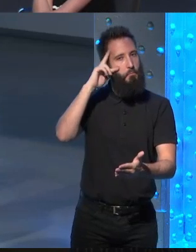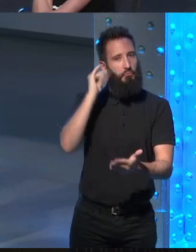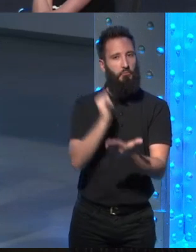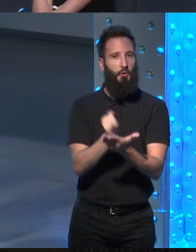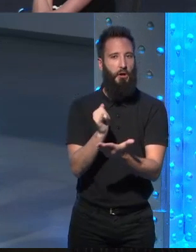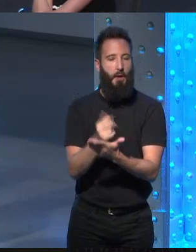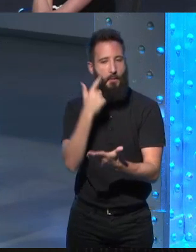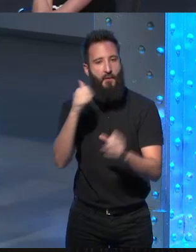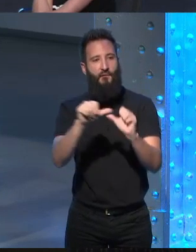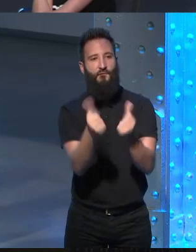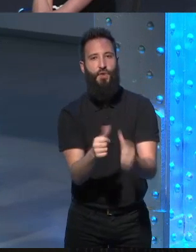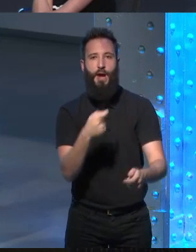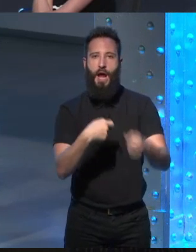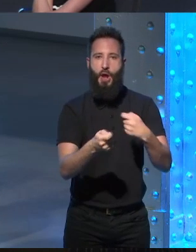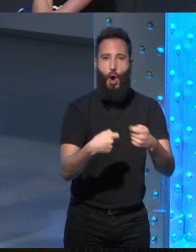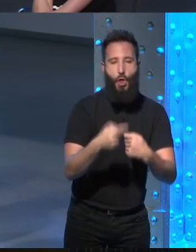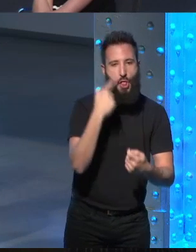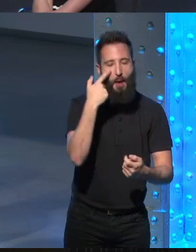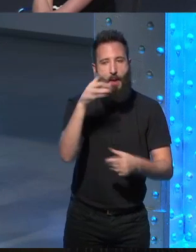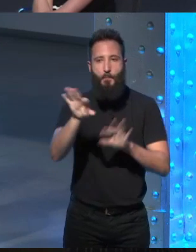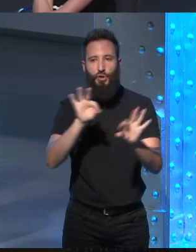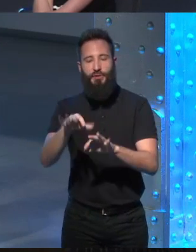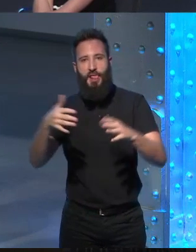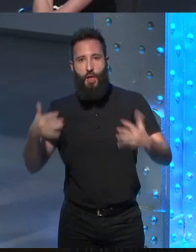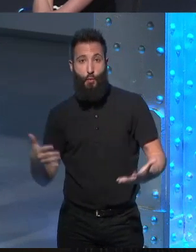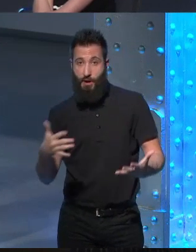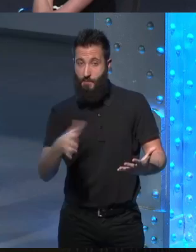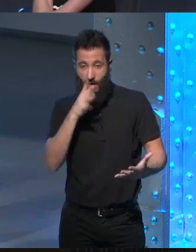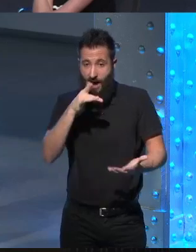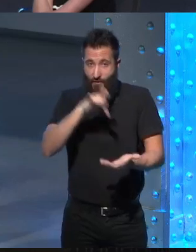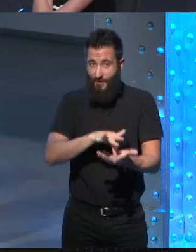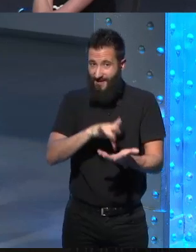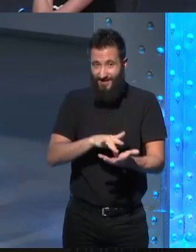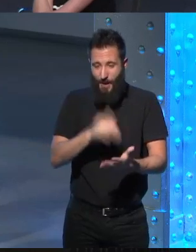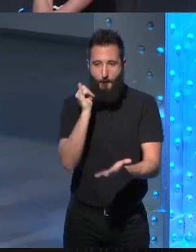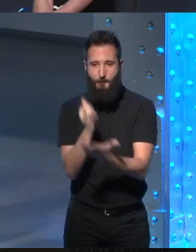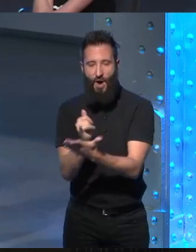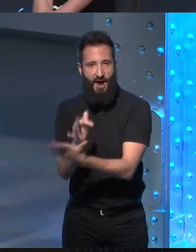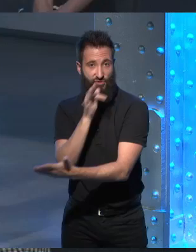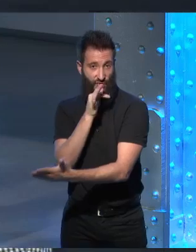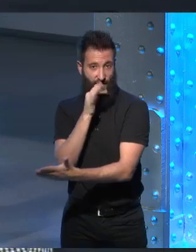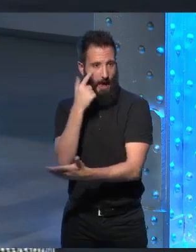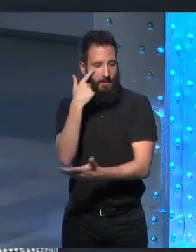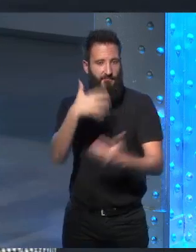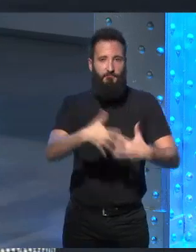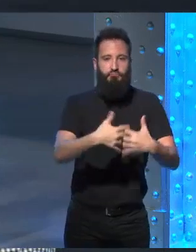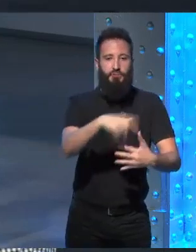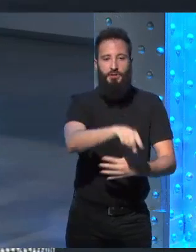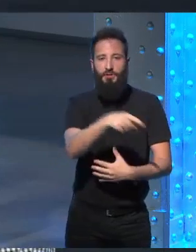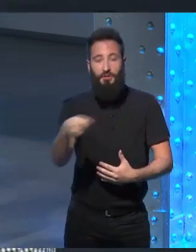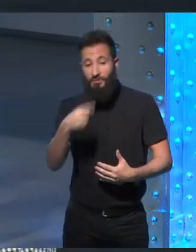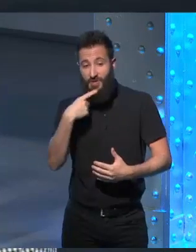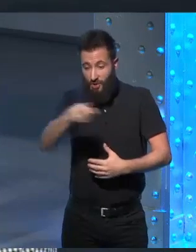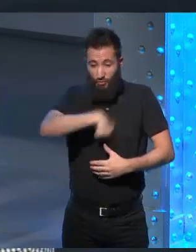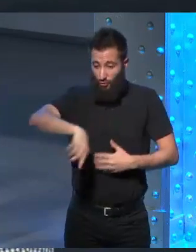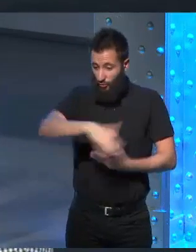nuevo modelo de negocio y con unas nuevas posibilidades que en definitiva todavía no se han probado, por así decirlo, si funcionan o no. Nosotros confiamos, también